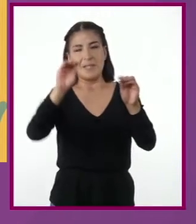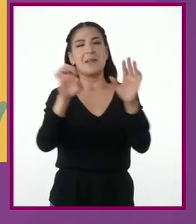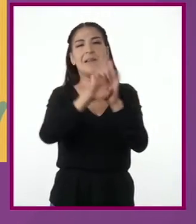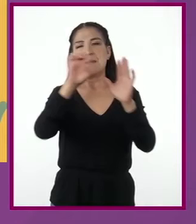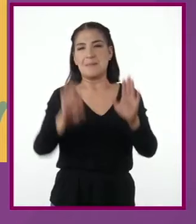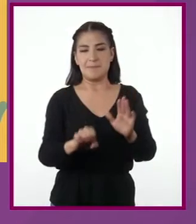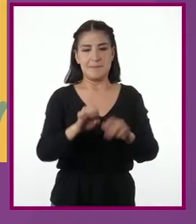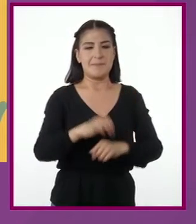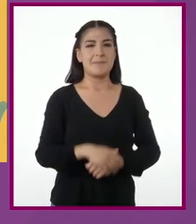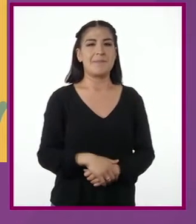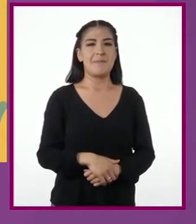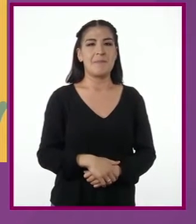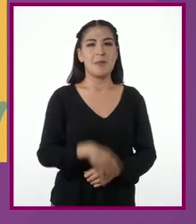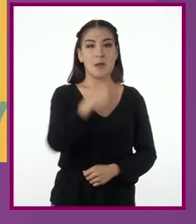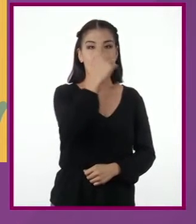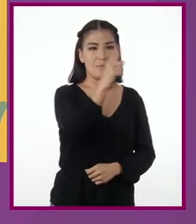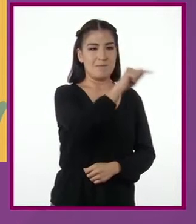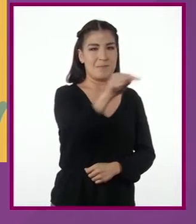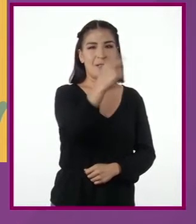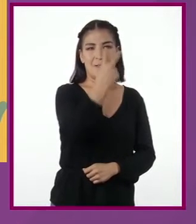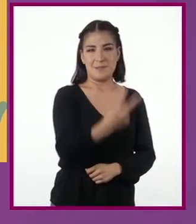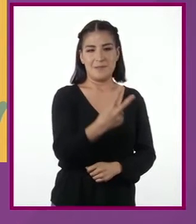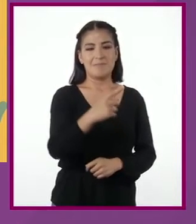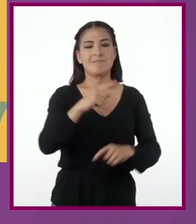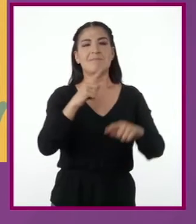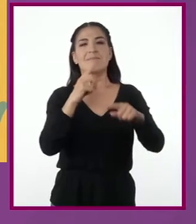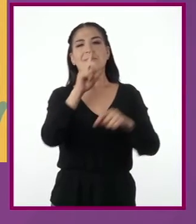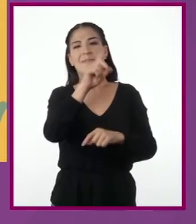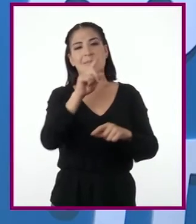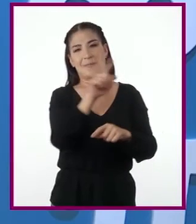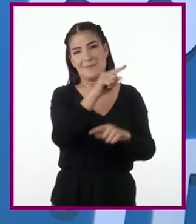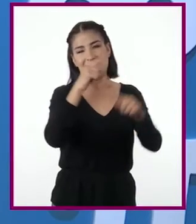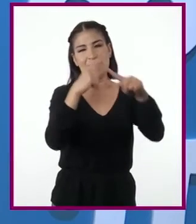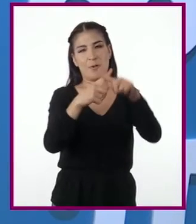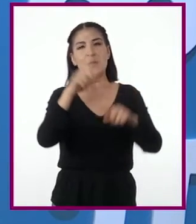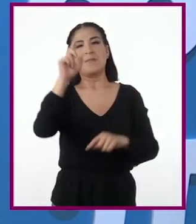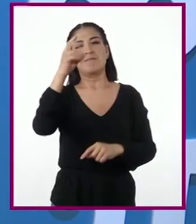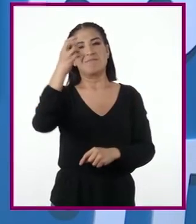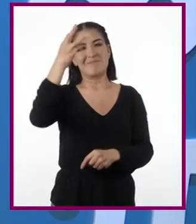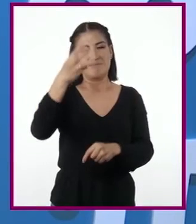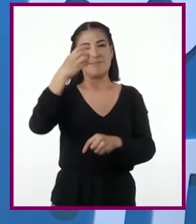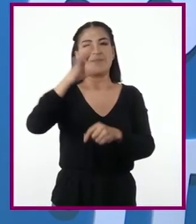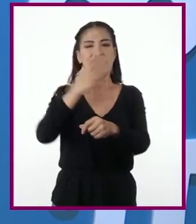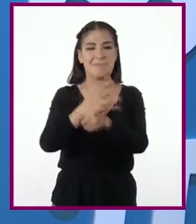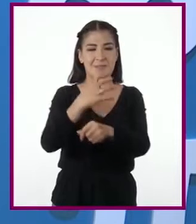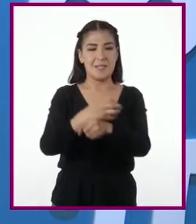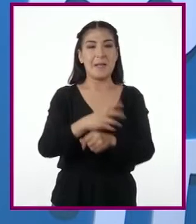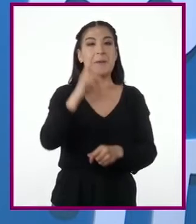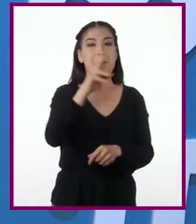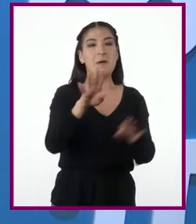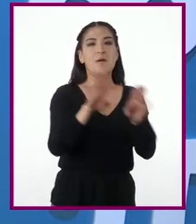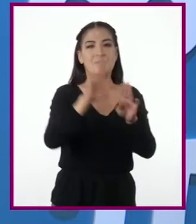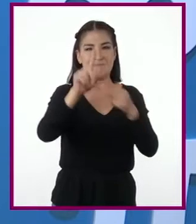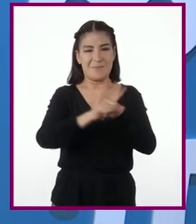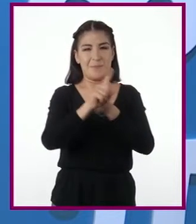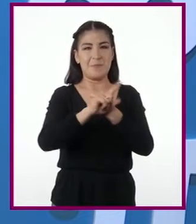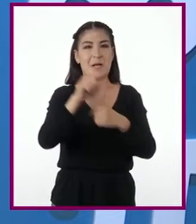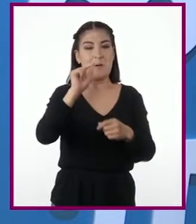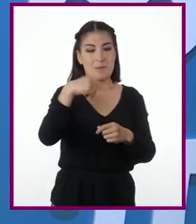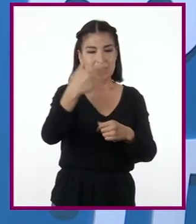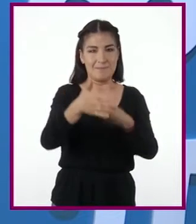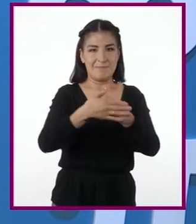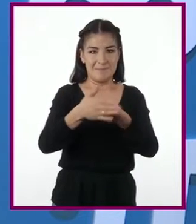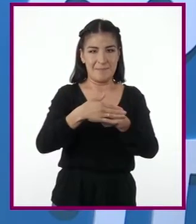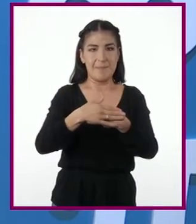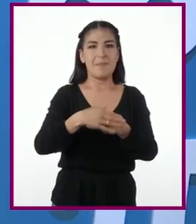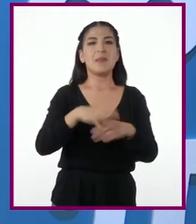Ejemplo, 1/2 de 3/5. En los problemas de la siguiente actividad que realizaremos,